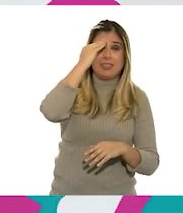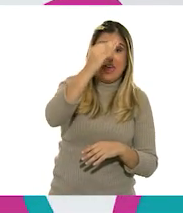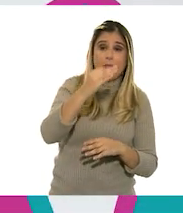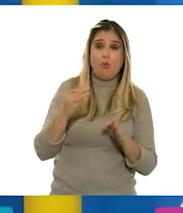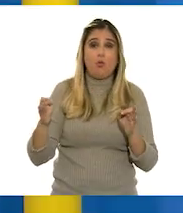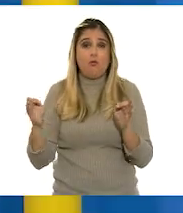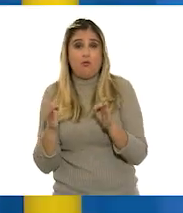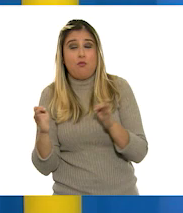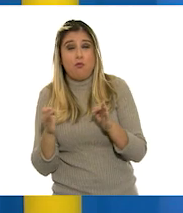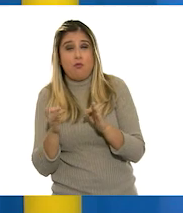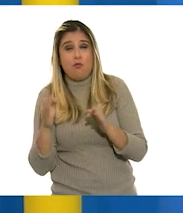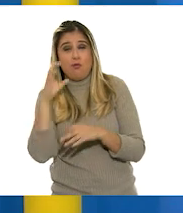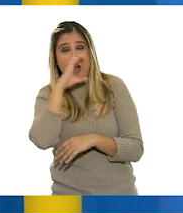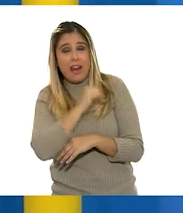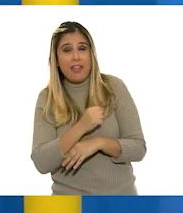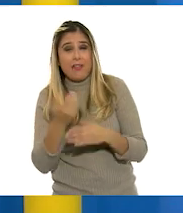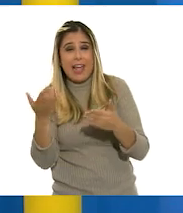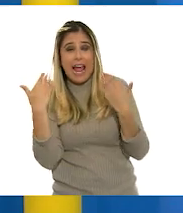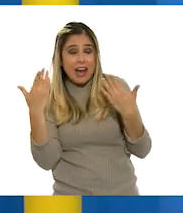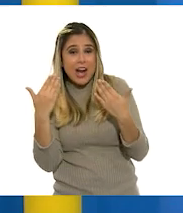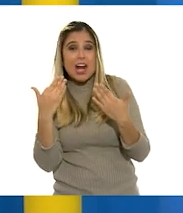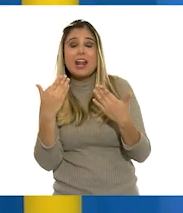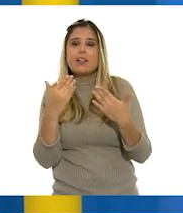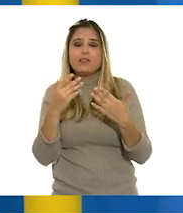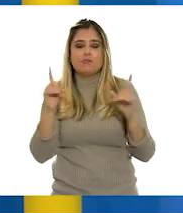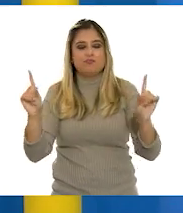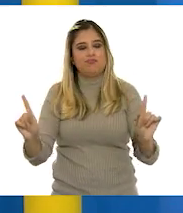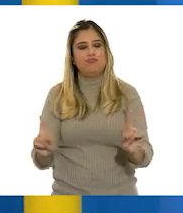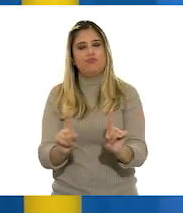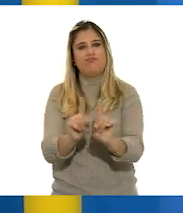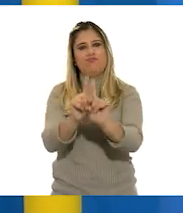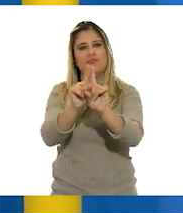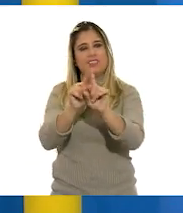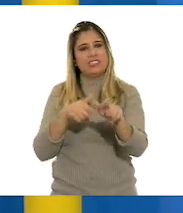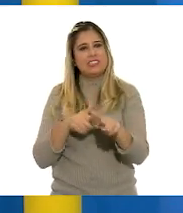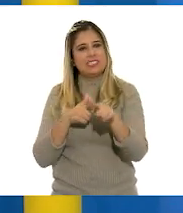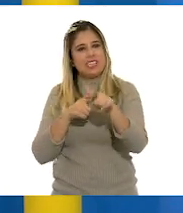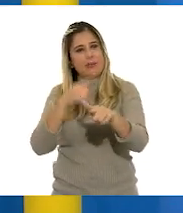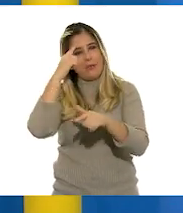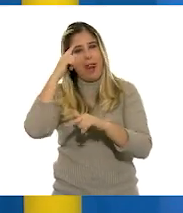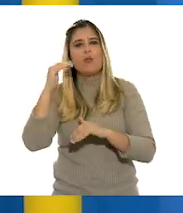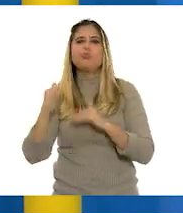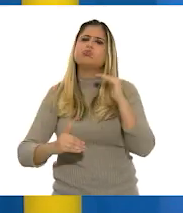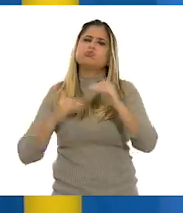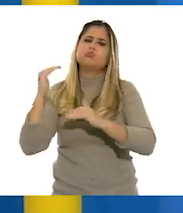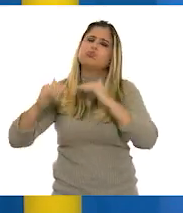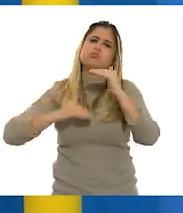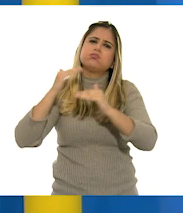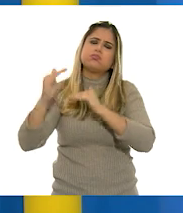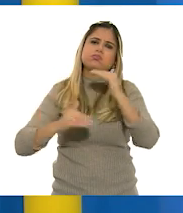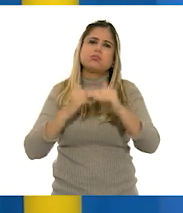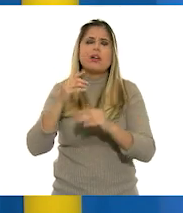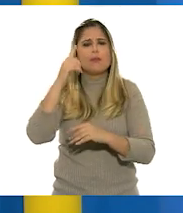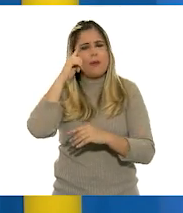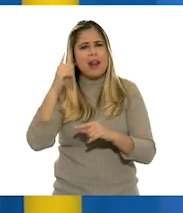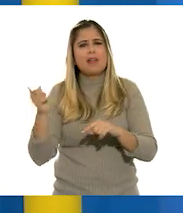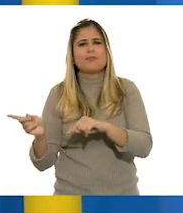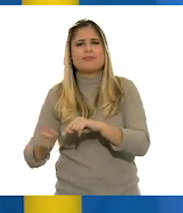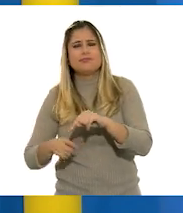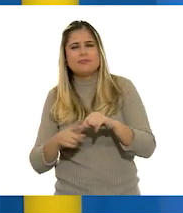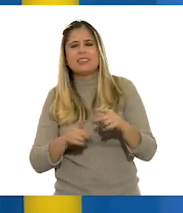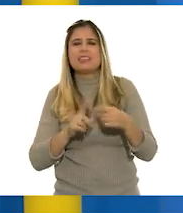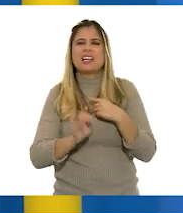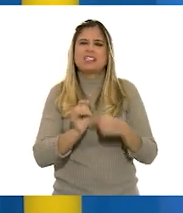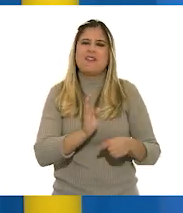preparación de los alimentos son factores inseparables que influyen en el crecimiento o en la eliminación de